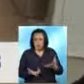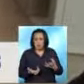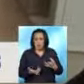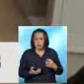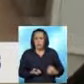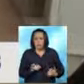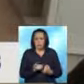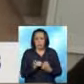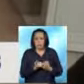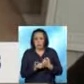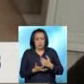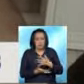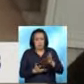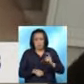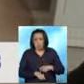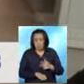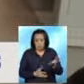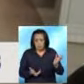de cualquier manera, ¿no? Porque